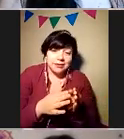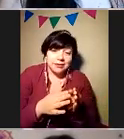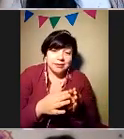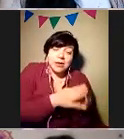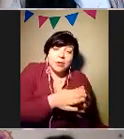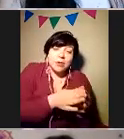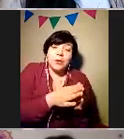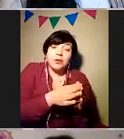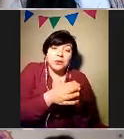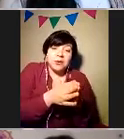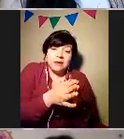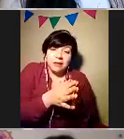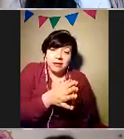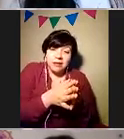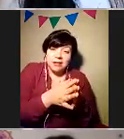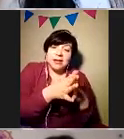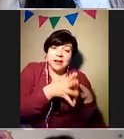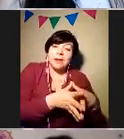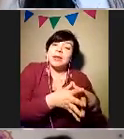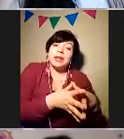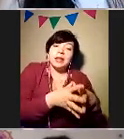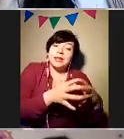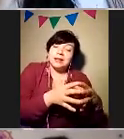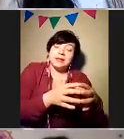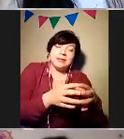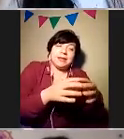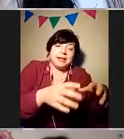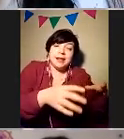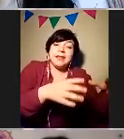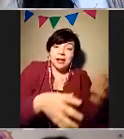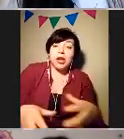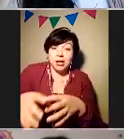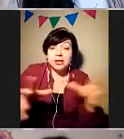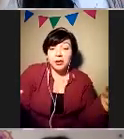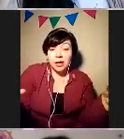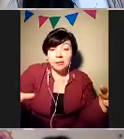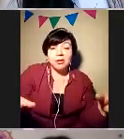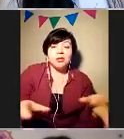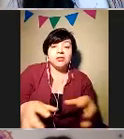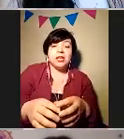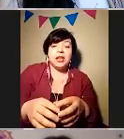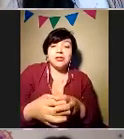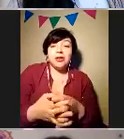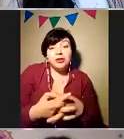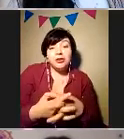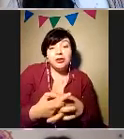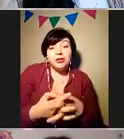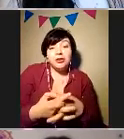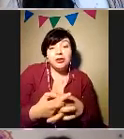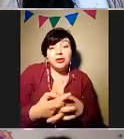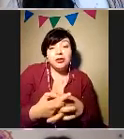rol importante. Empresas quieren lanzar un producto nuevo, generalmente te tantean terreno en estos ámbitos consiguiéndose